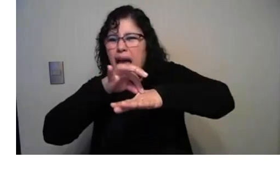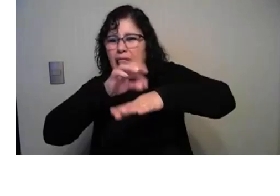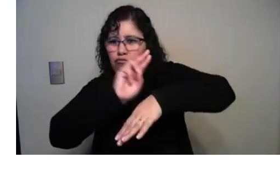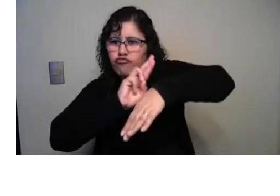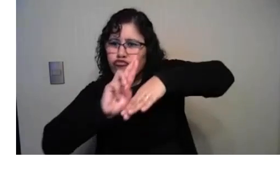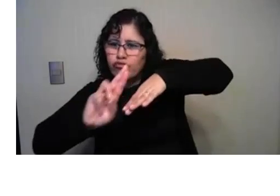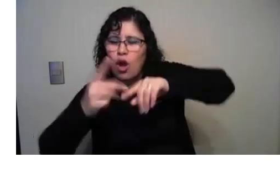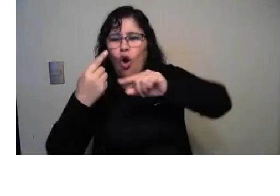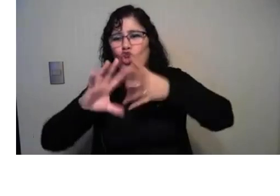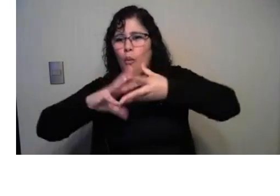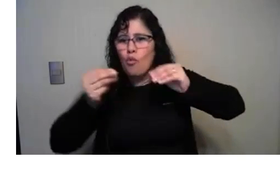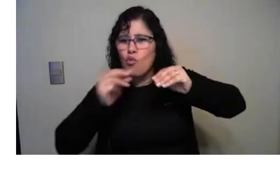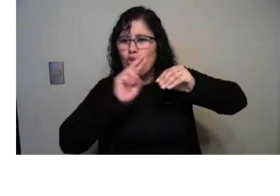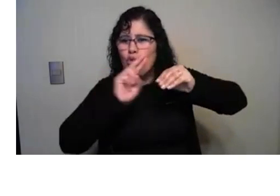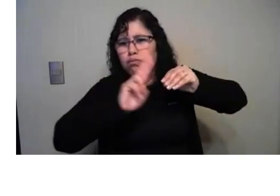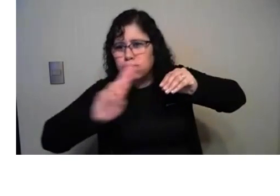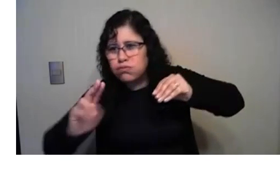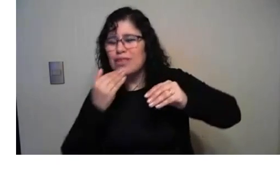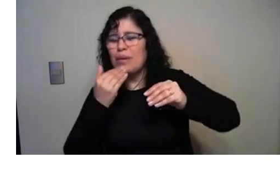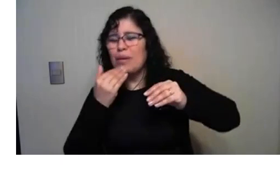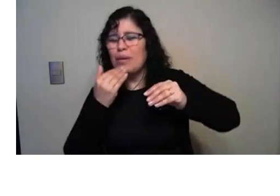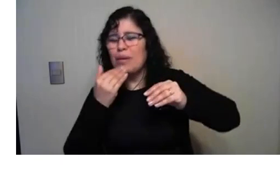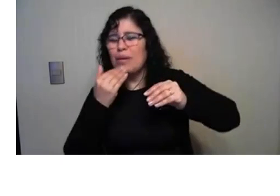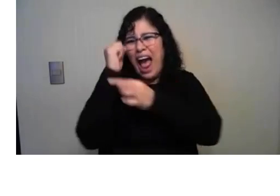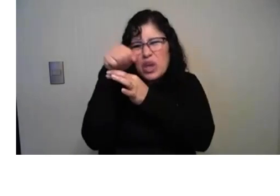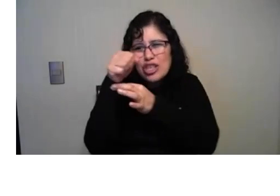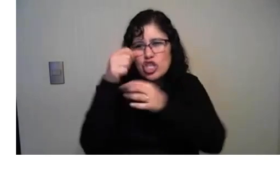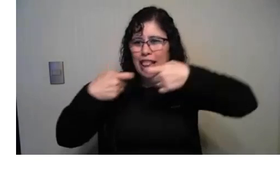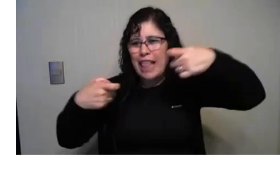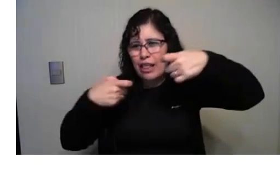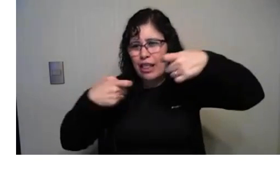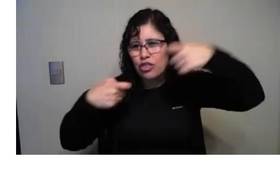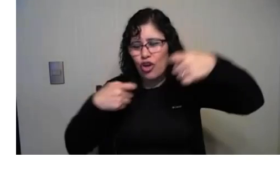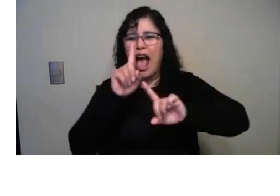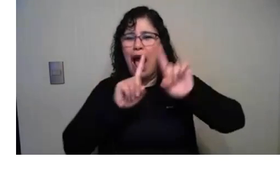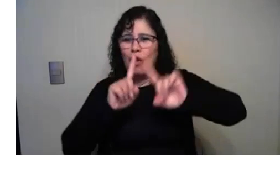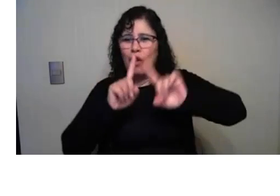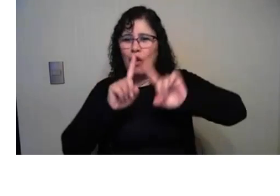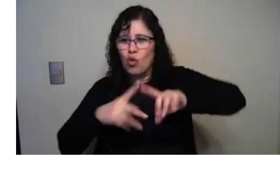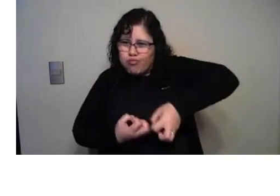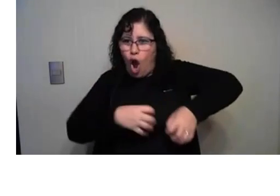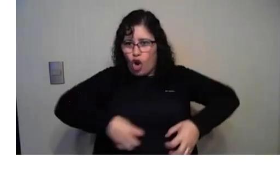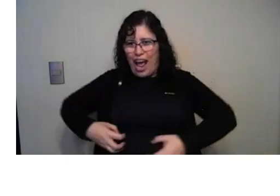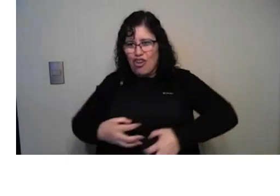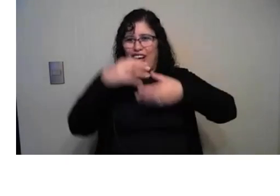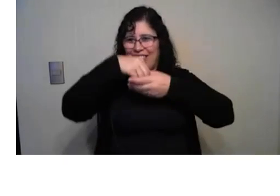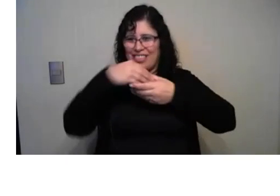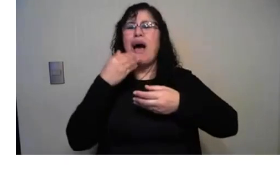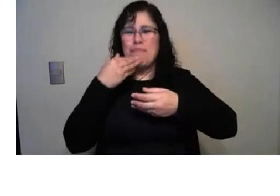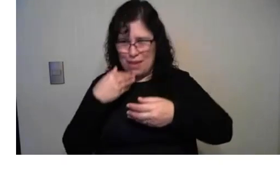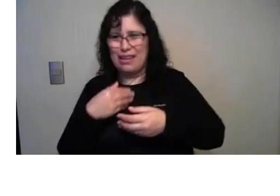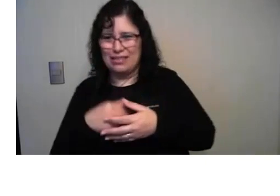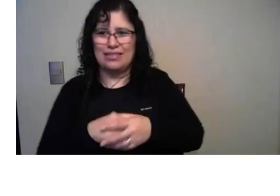músculos, tendones, articulaciones y otros en las vísceras. Esta información que vayan a captar, entonces las vamos